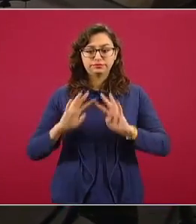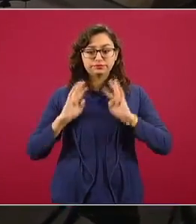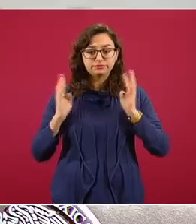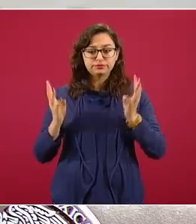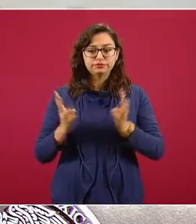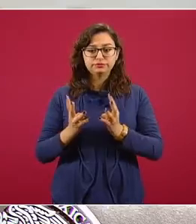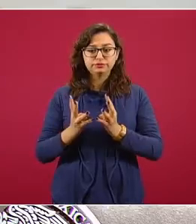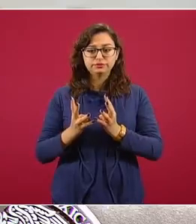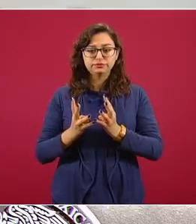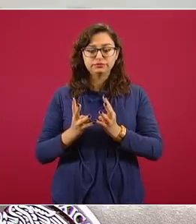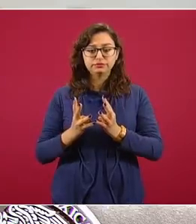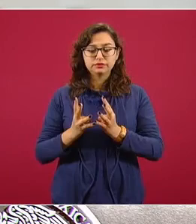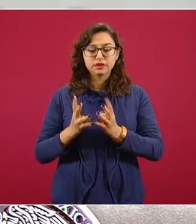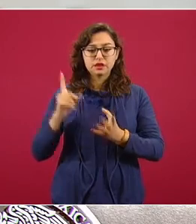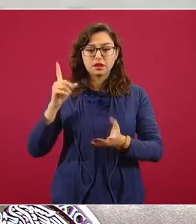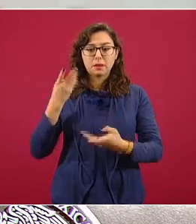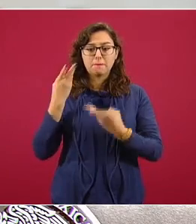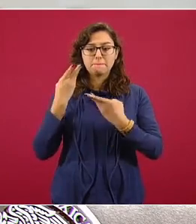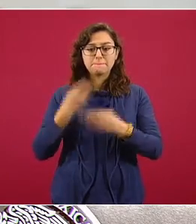de Santander,